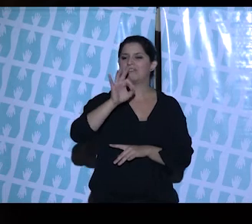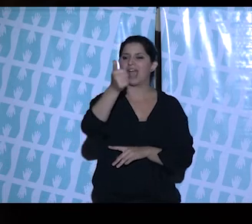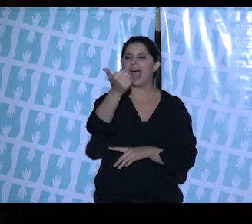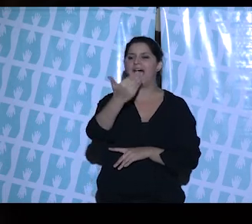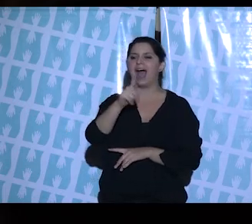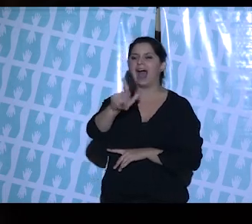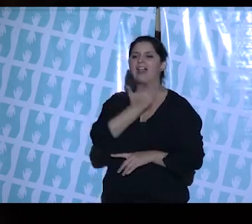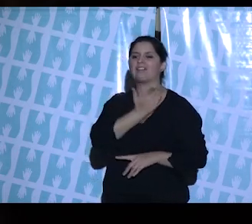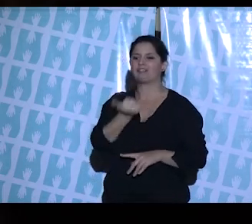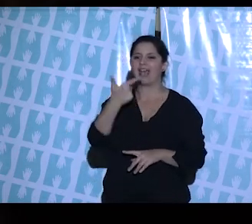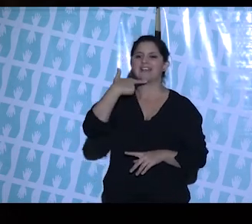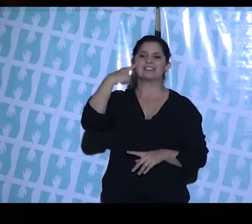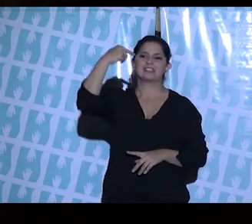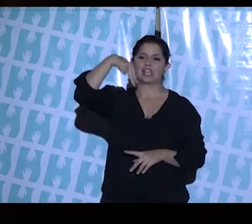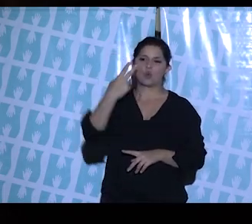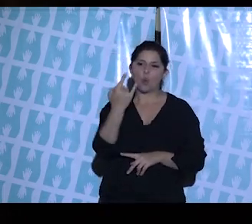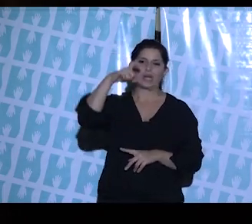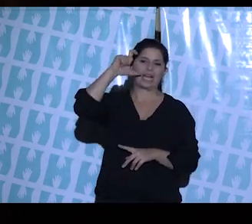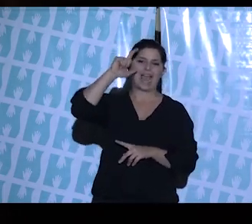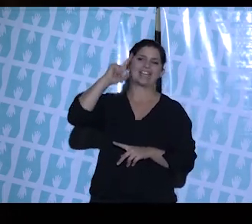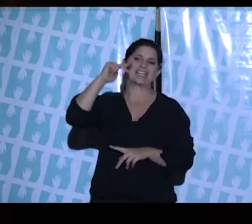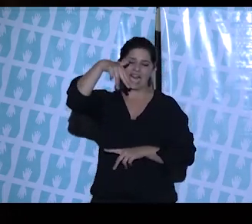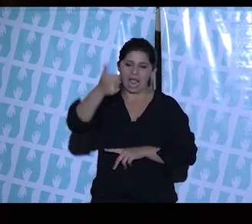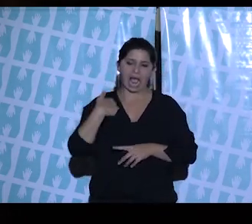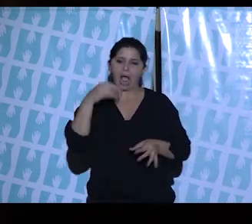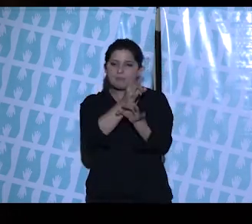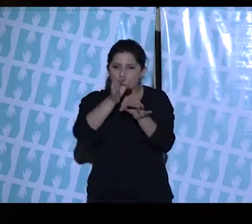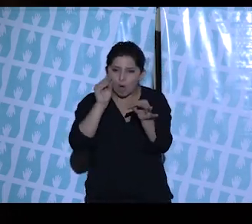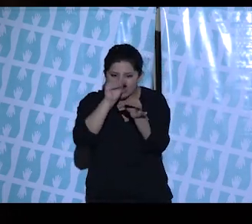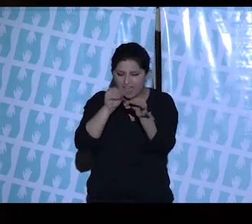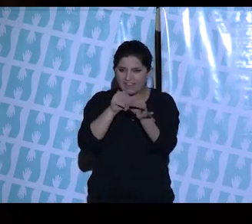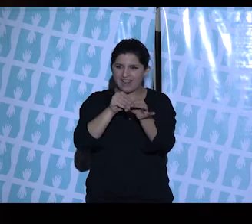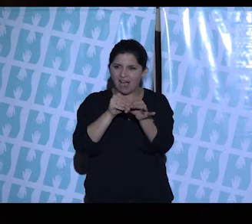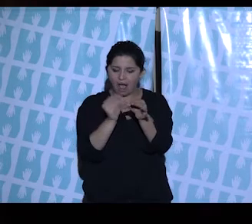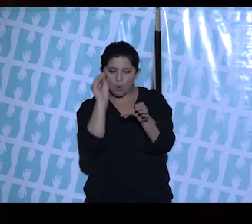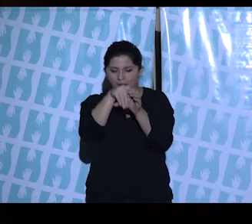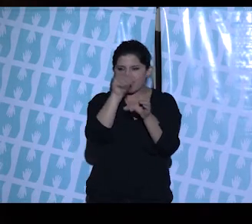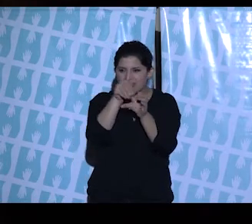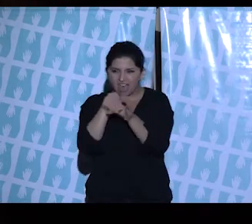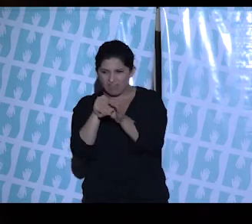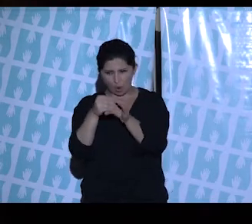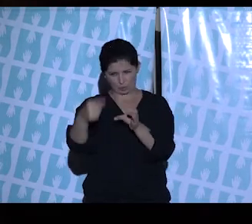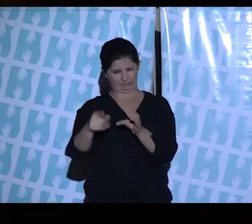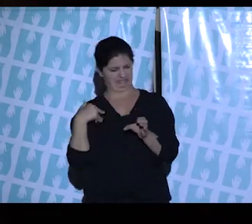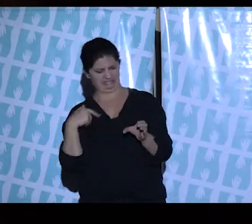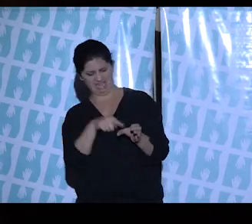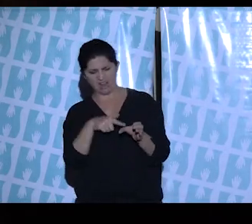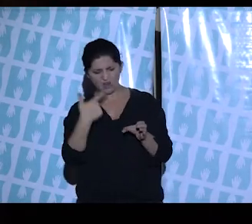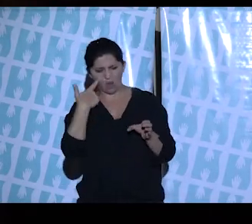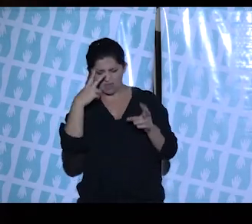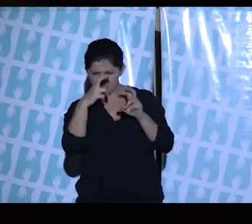una proteína que está depositada anormalmente dentro de los cuerpos de Levy, se empieza a investigar el rol